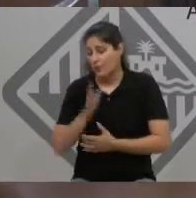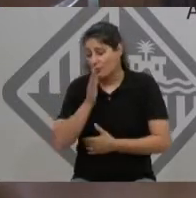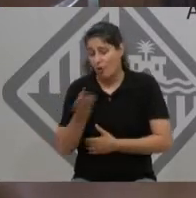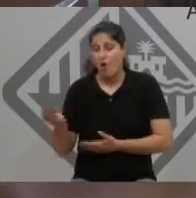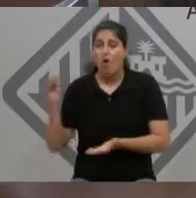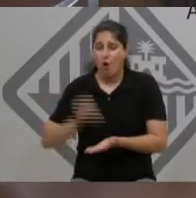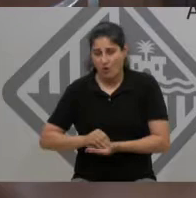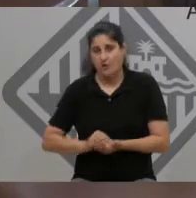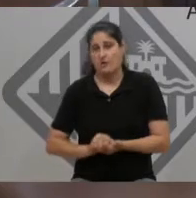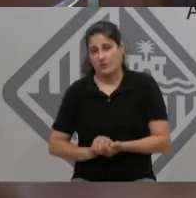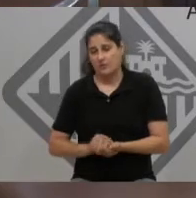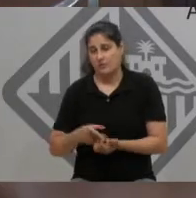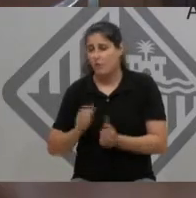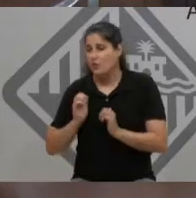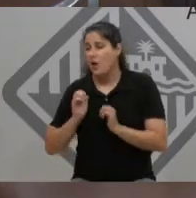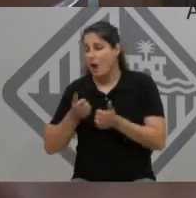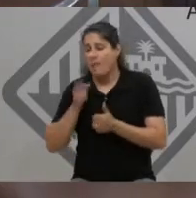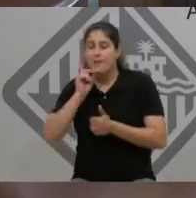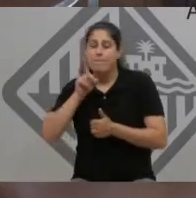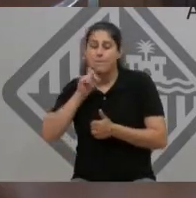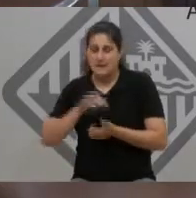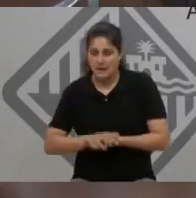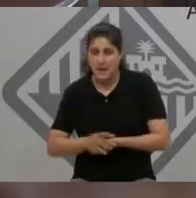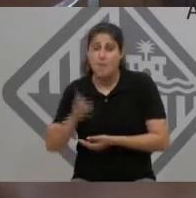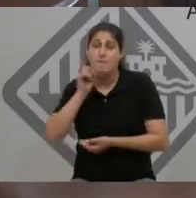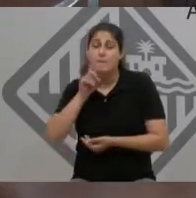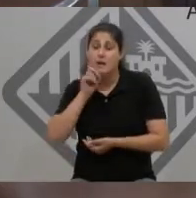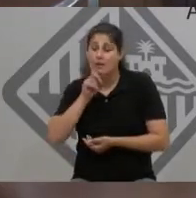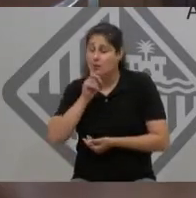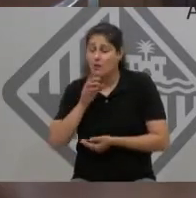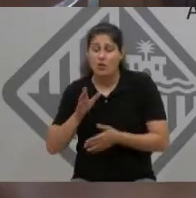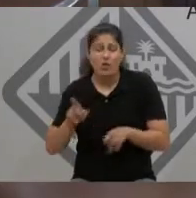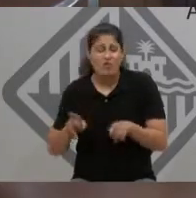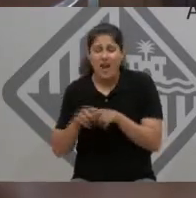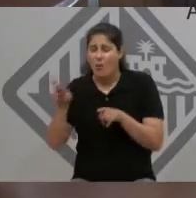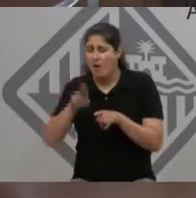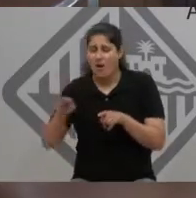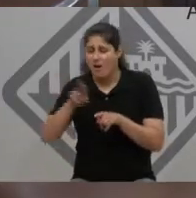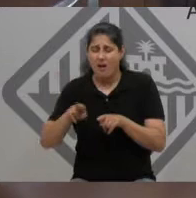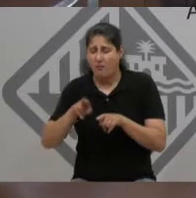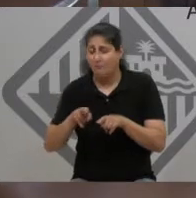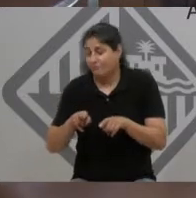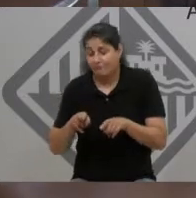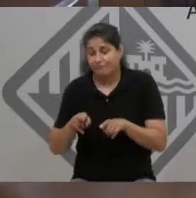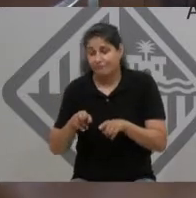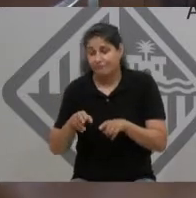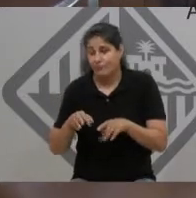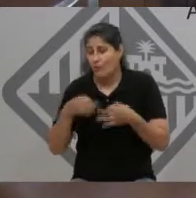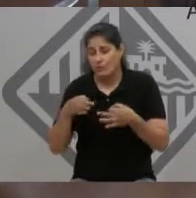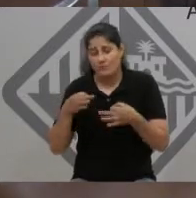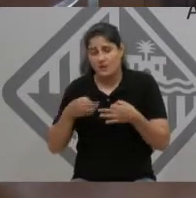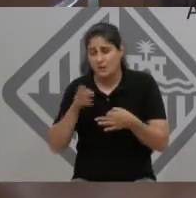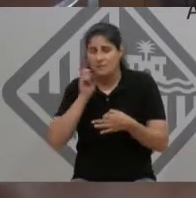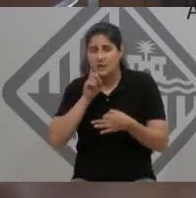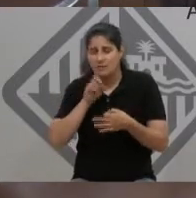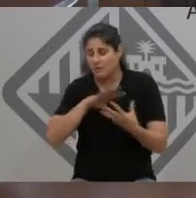han empezado mintiendo. Y una mentira, por muchas veces que la repiten, no se convierte en verdad. No